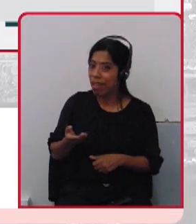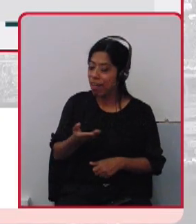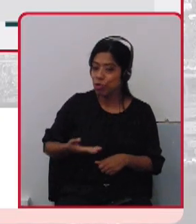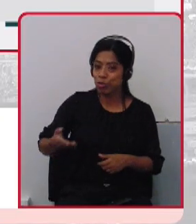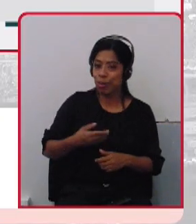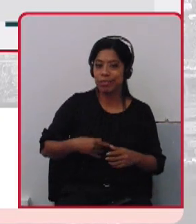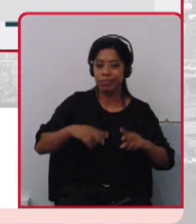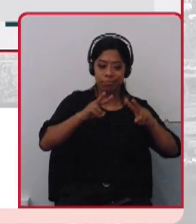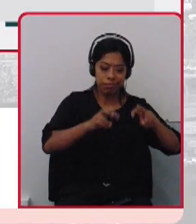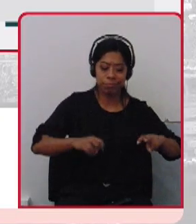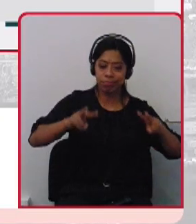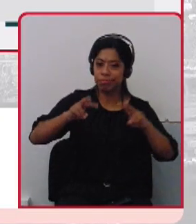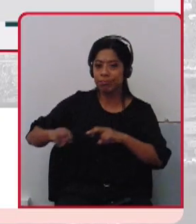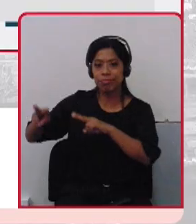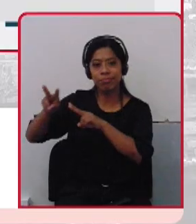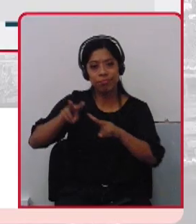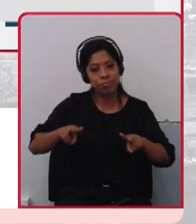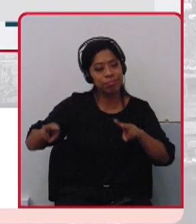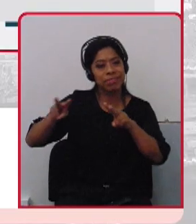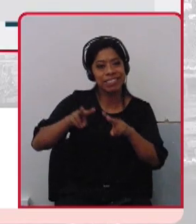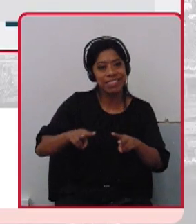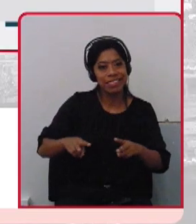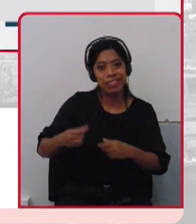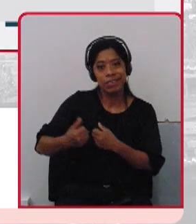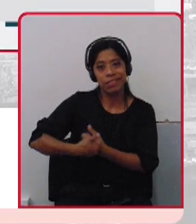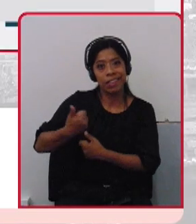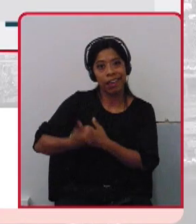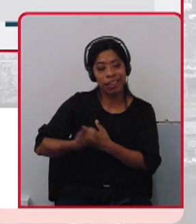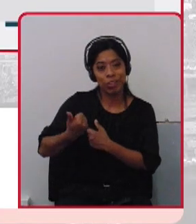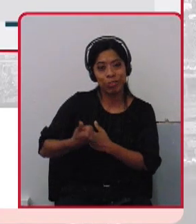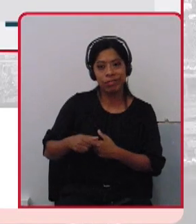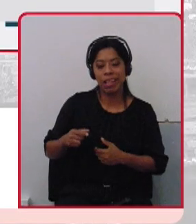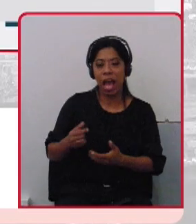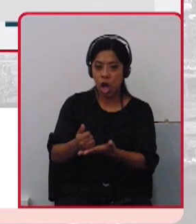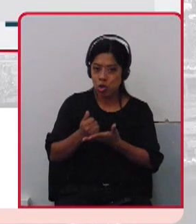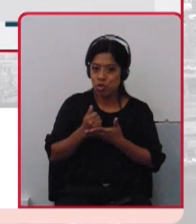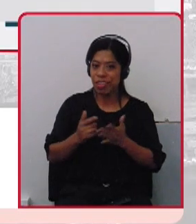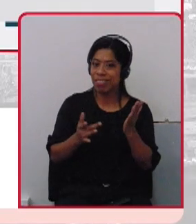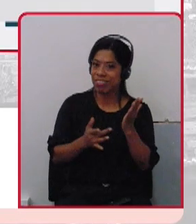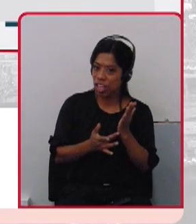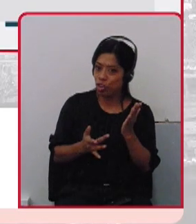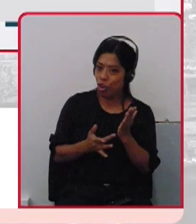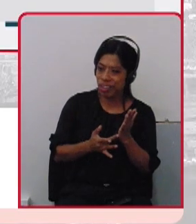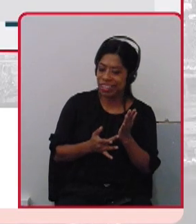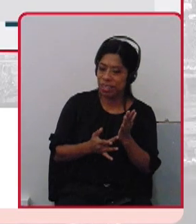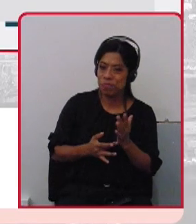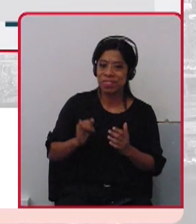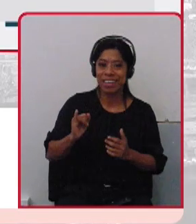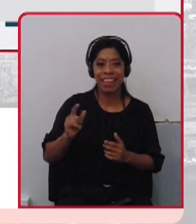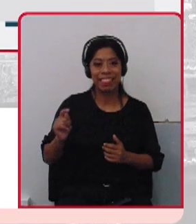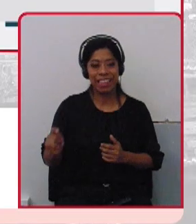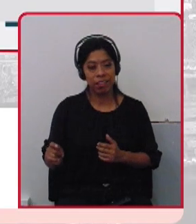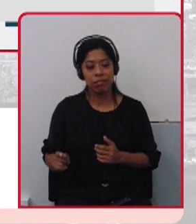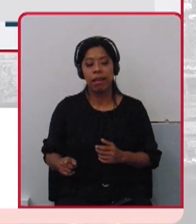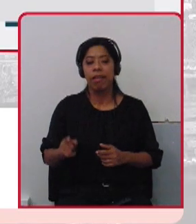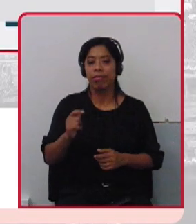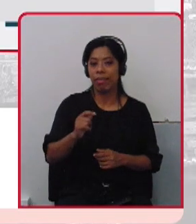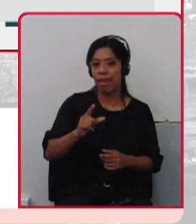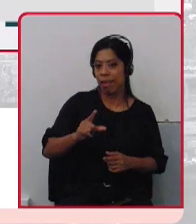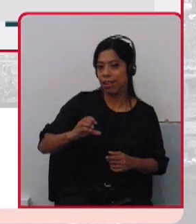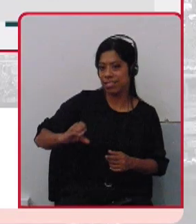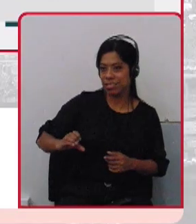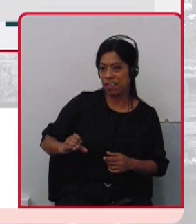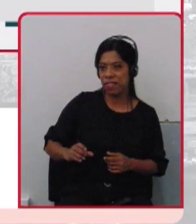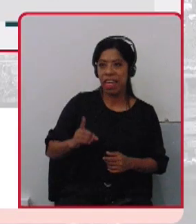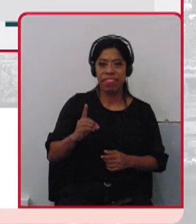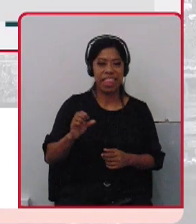hacer verificaciones de controles críticos con ayuda de la tecnología, con IoT, utilizando también los PLCs, que DCS,